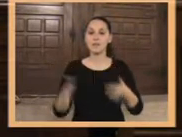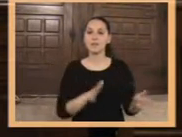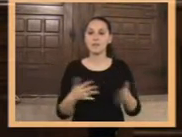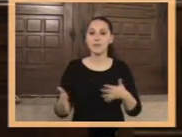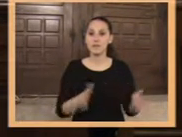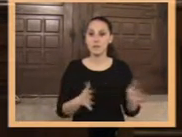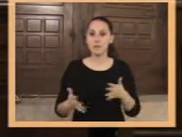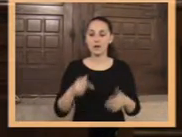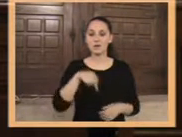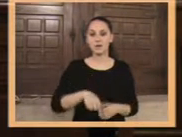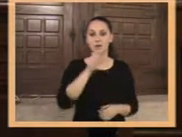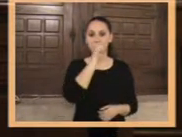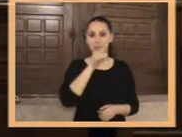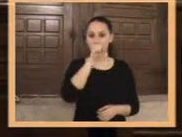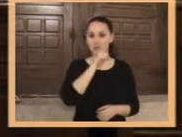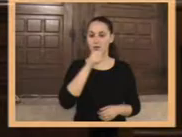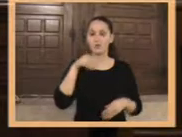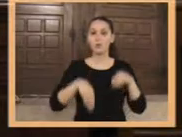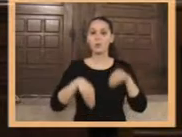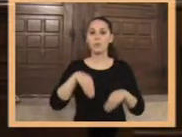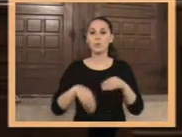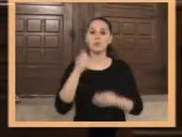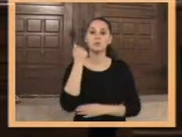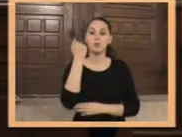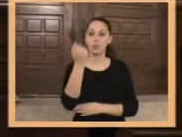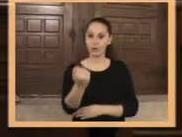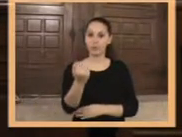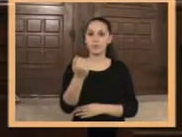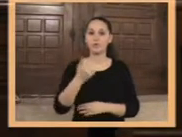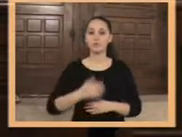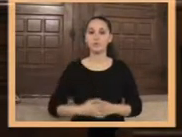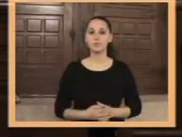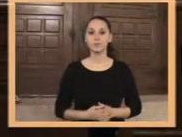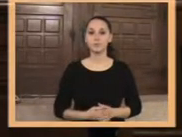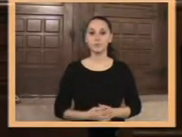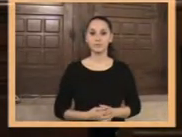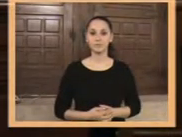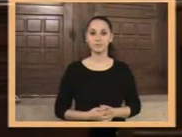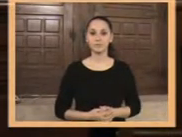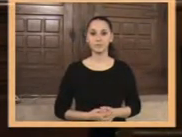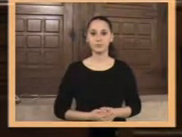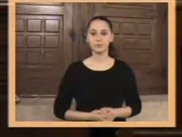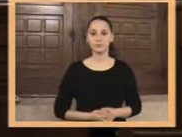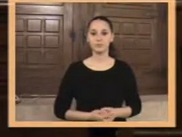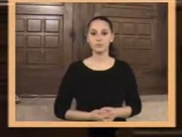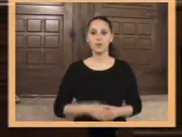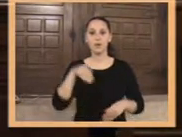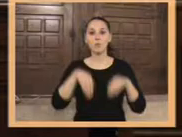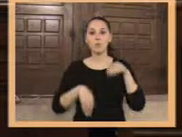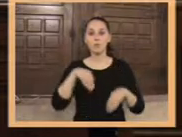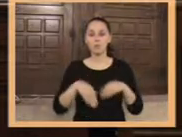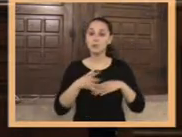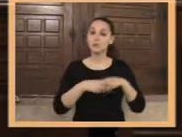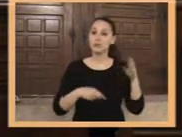señora presidenta, los 5 vocales representantes del Grupo Popular y 10 representantes del Grupo Extremeño, total 7 votos. Se abstienen